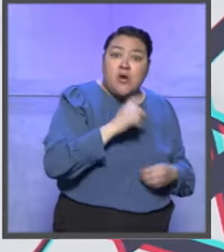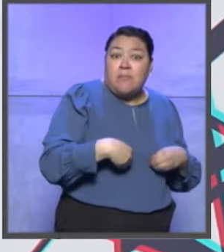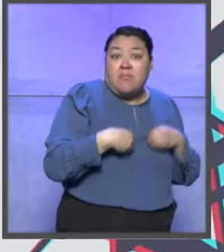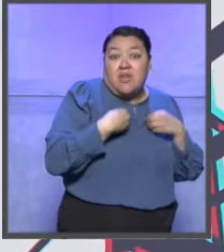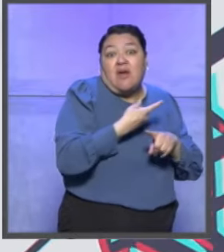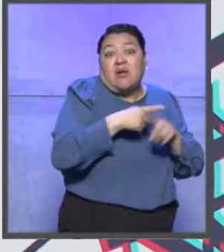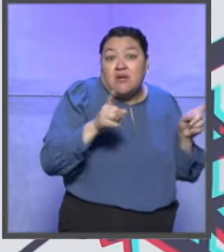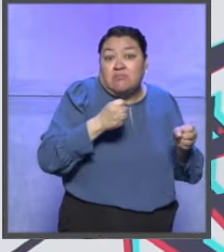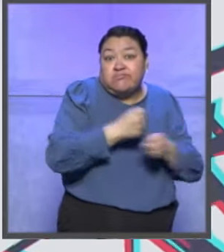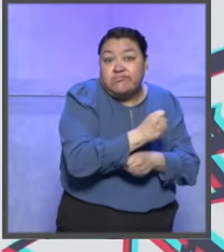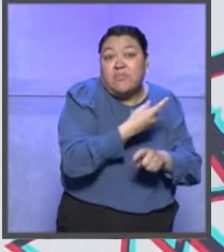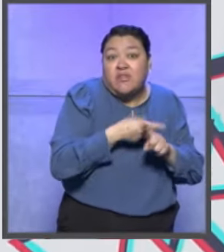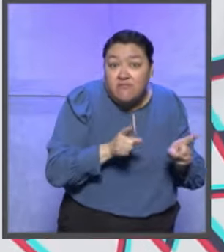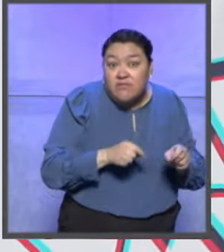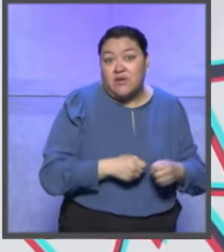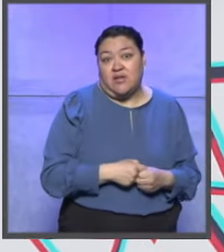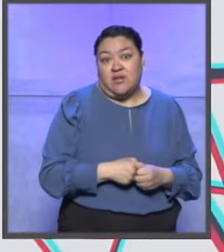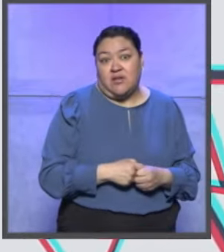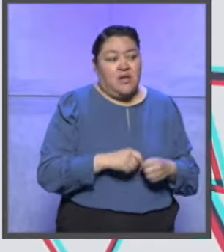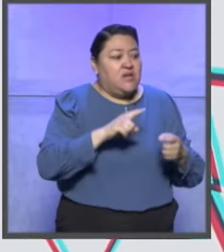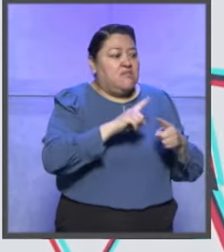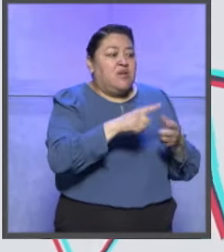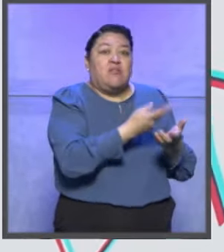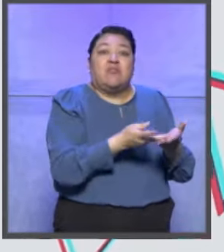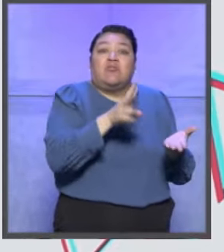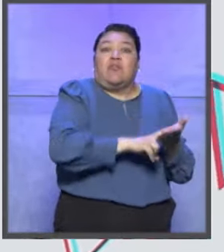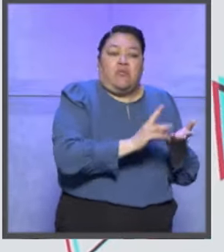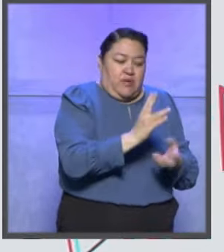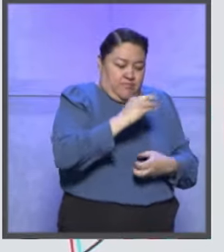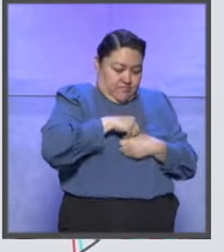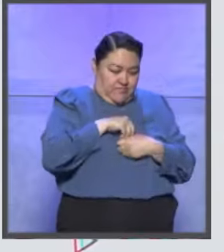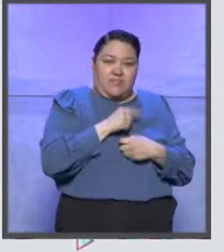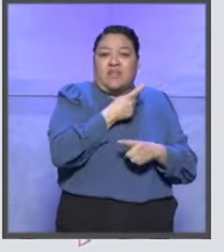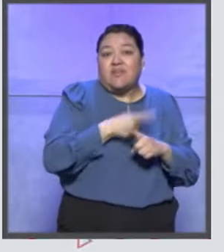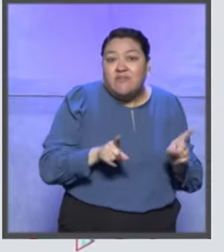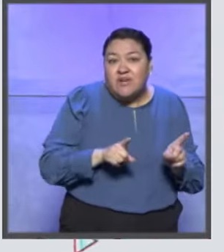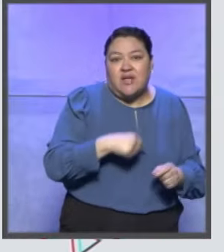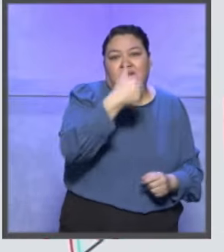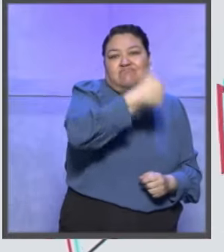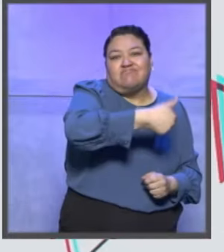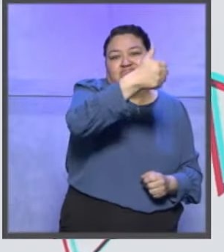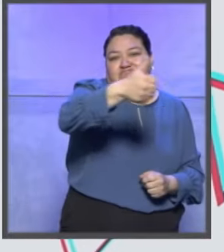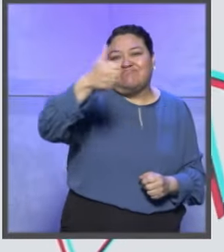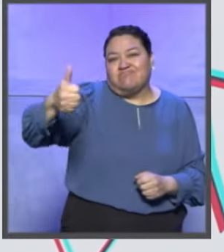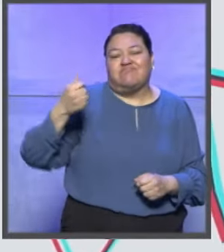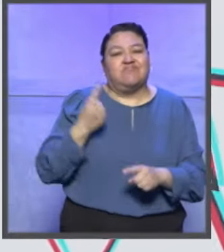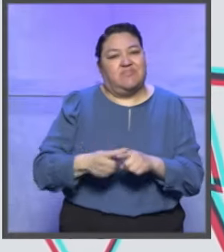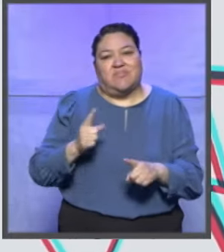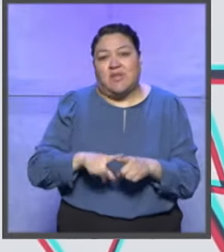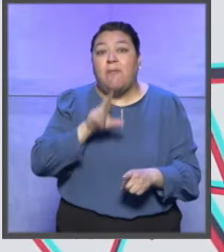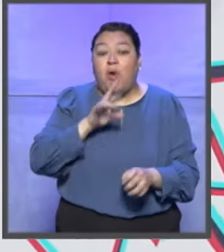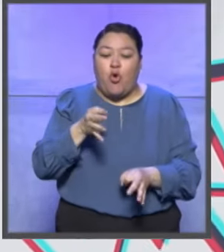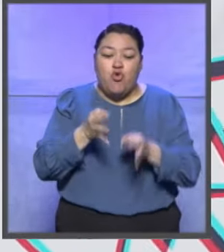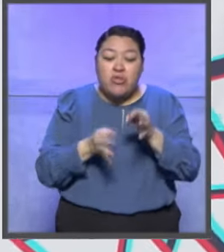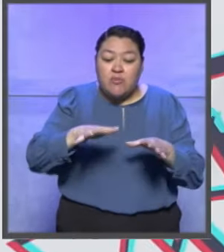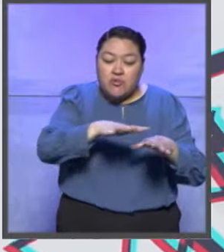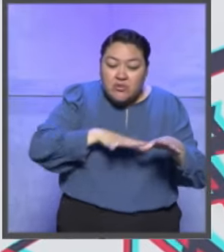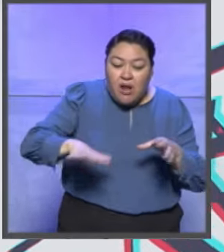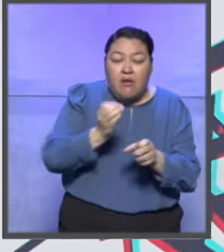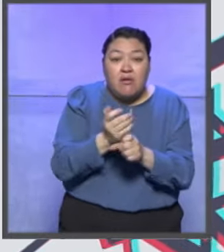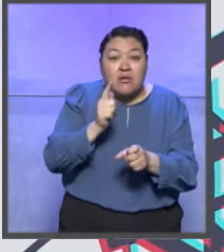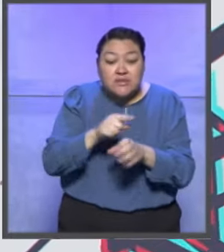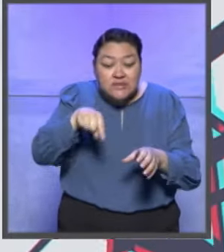de interseccionalidades. Entonces, por supuesto que la visión local abona a la perspectiva de pues género. Por ahí está